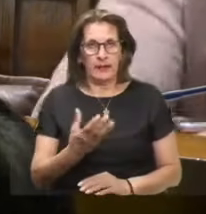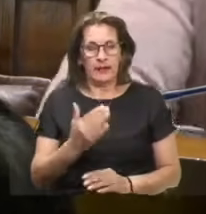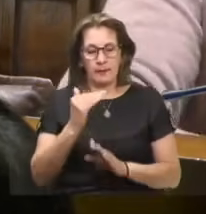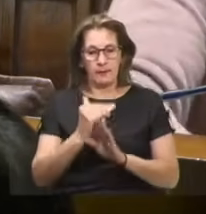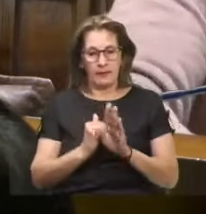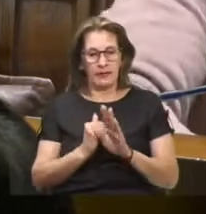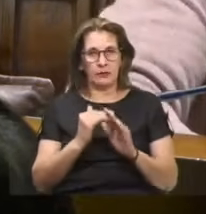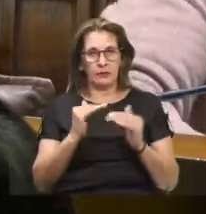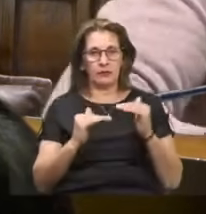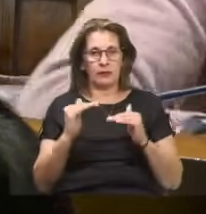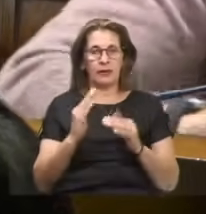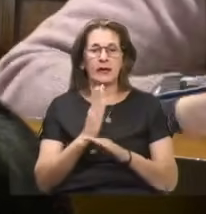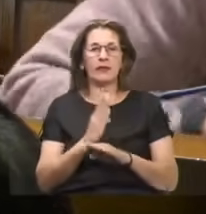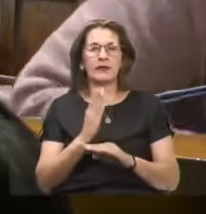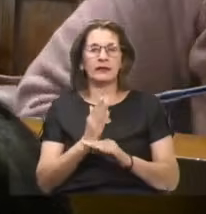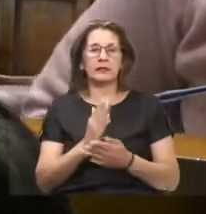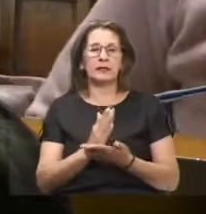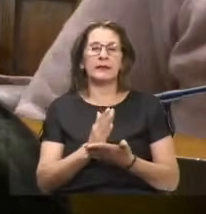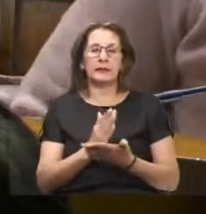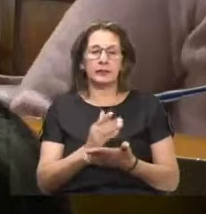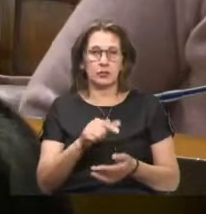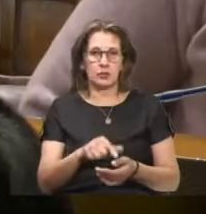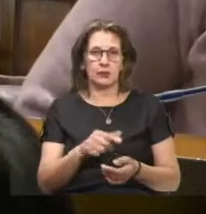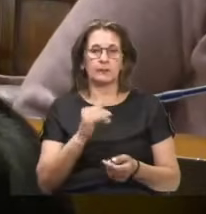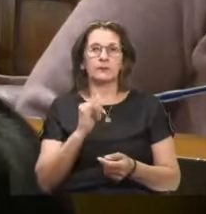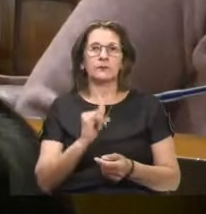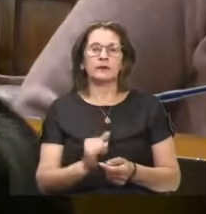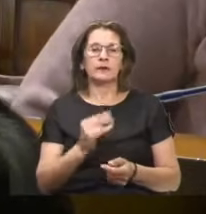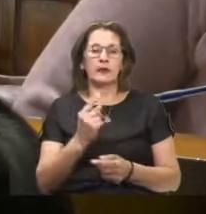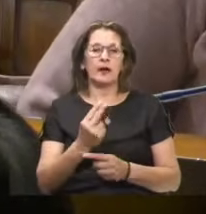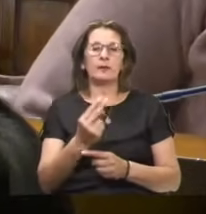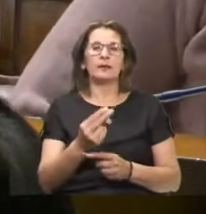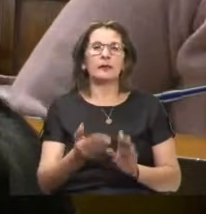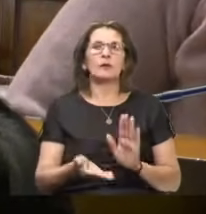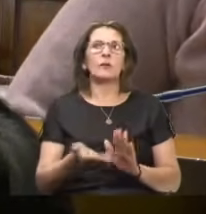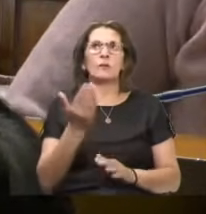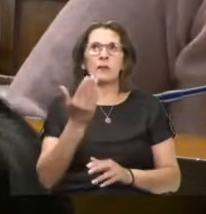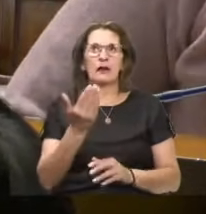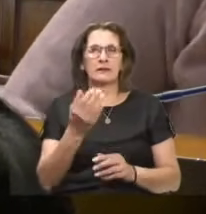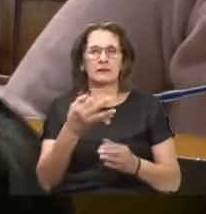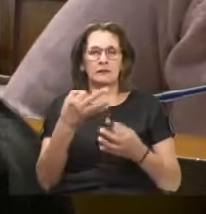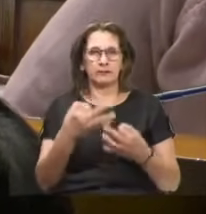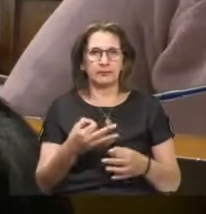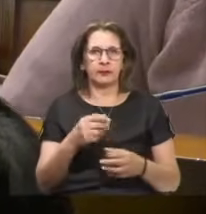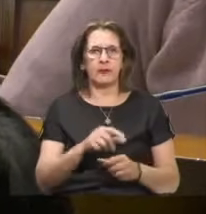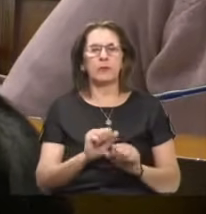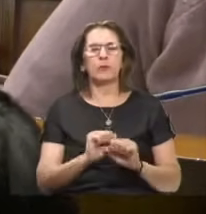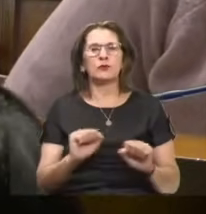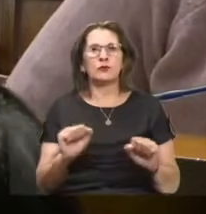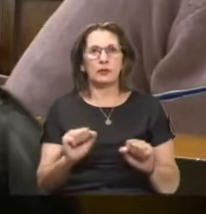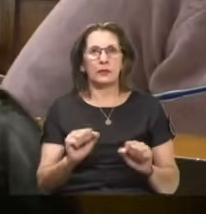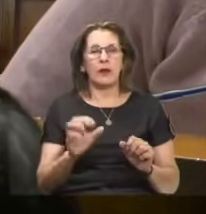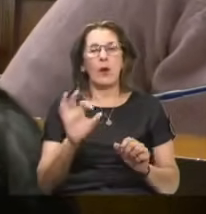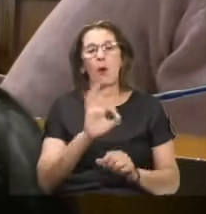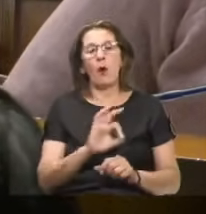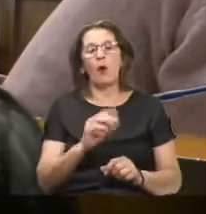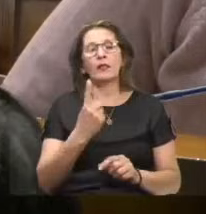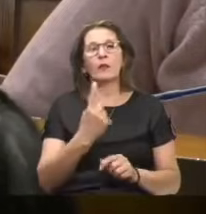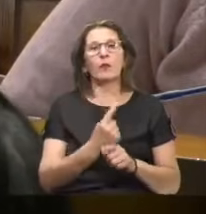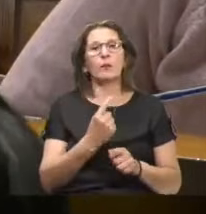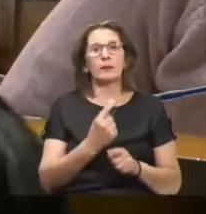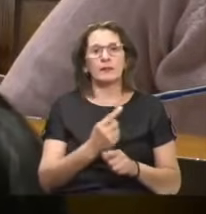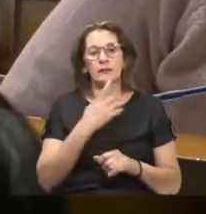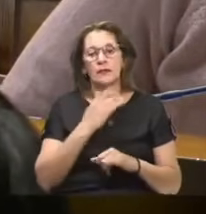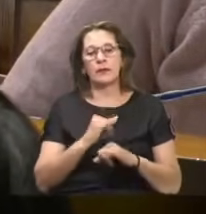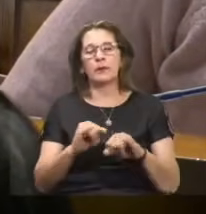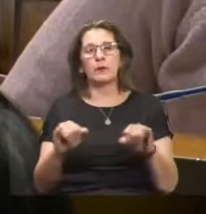escala el derecho en juego, habilitando el mayor grado de realización posible o de un principio de